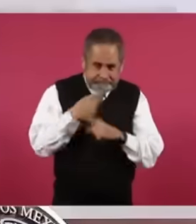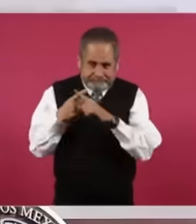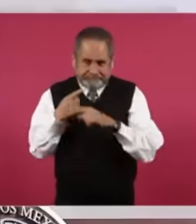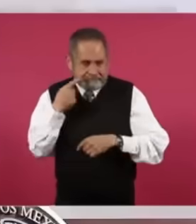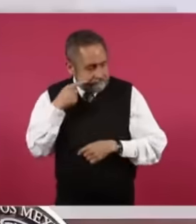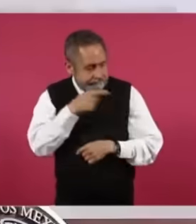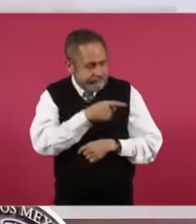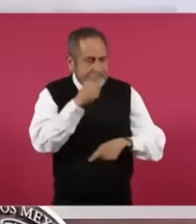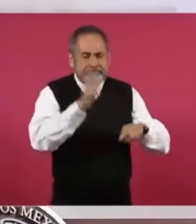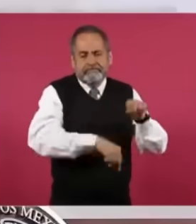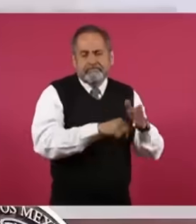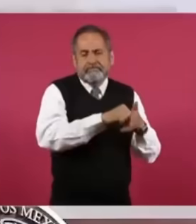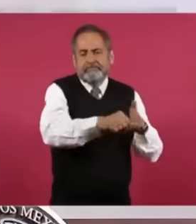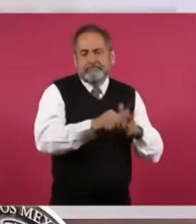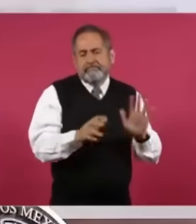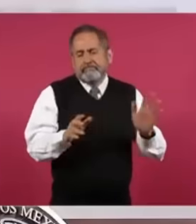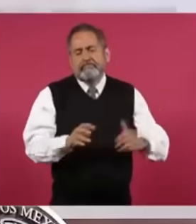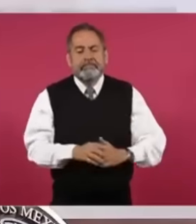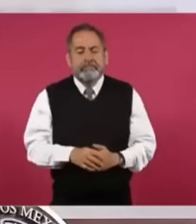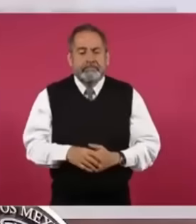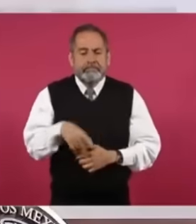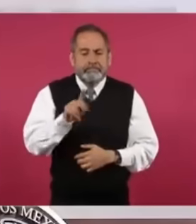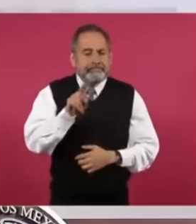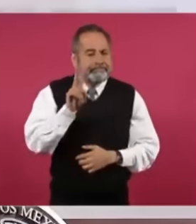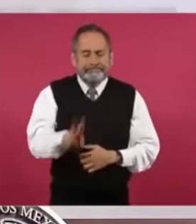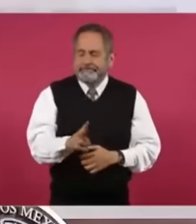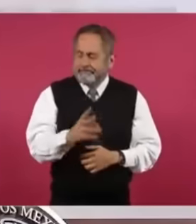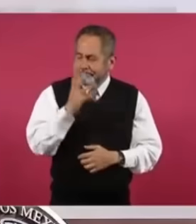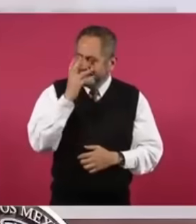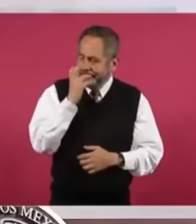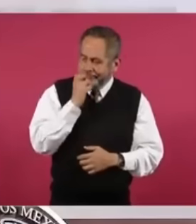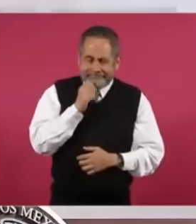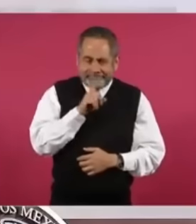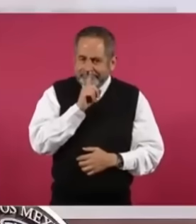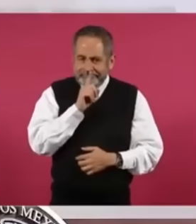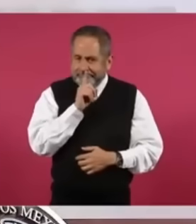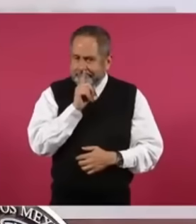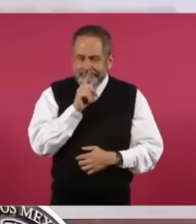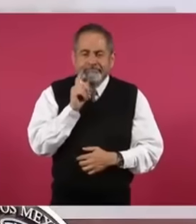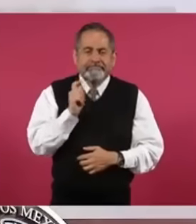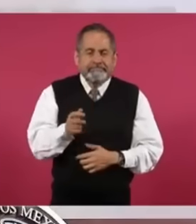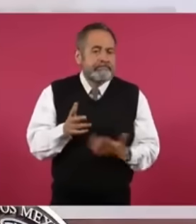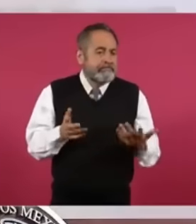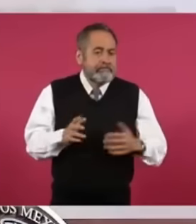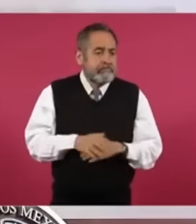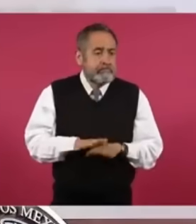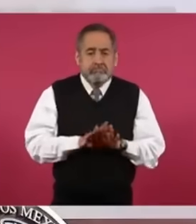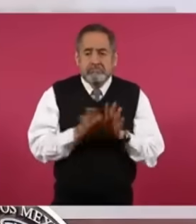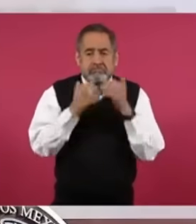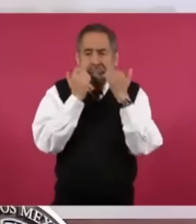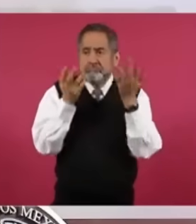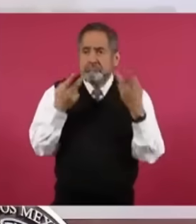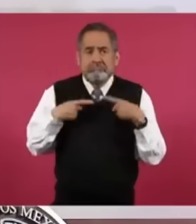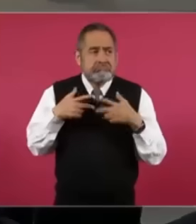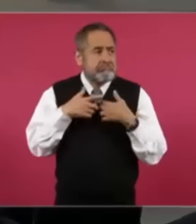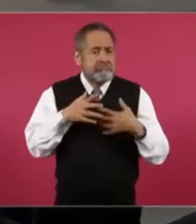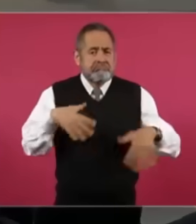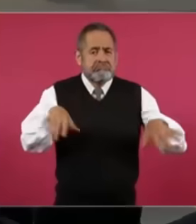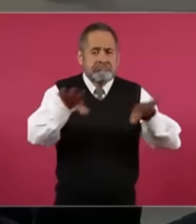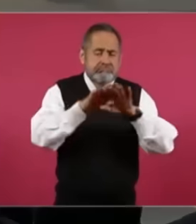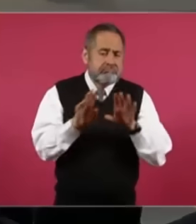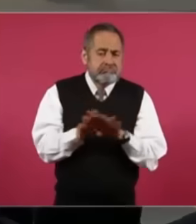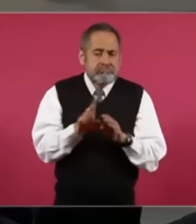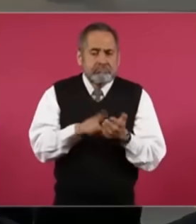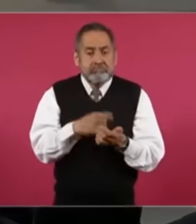Pero lo contradictorio de todo esto y lo triste es que casi cualquier persona e